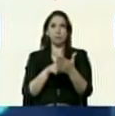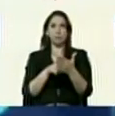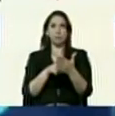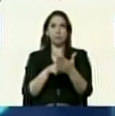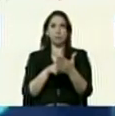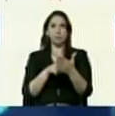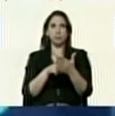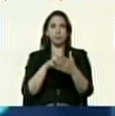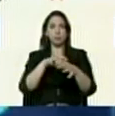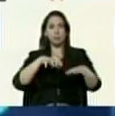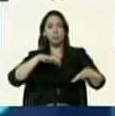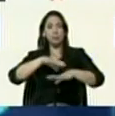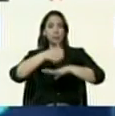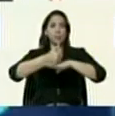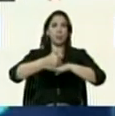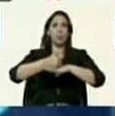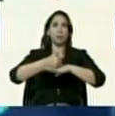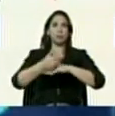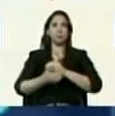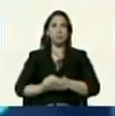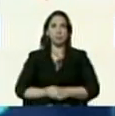de mayor calado,